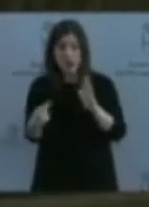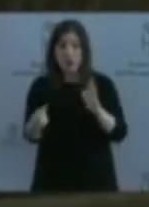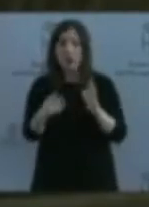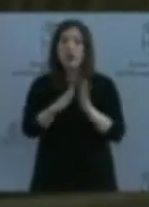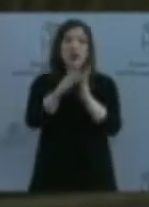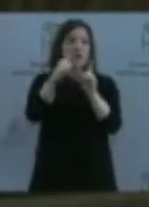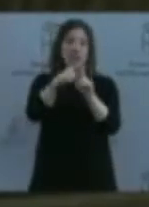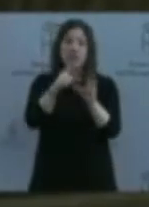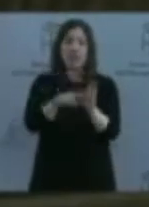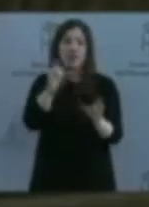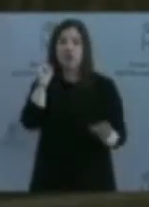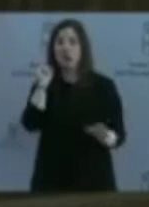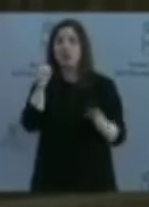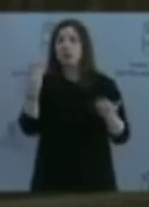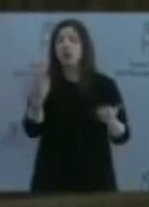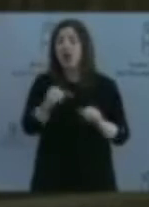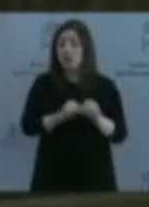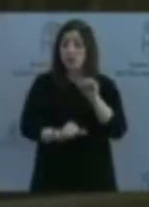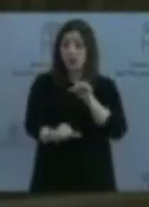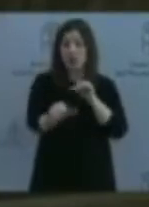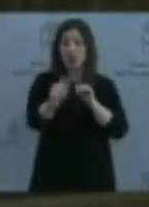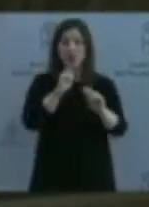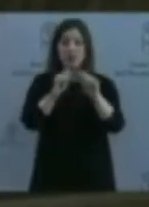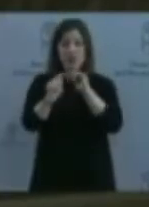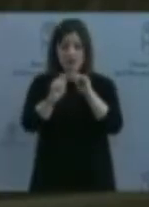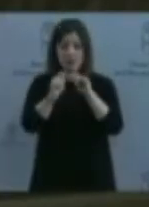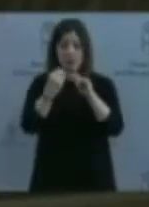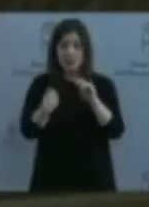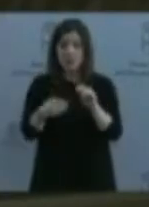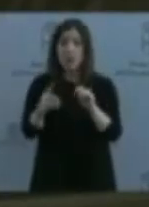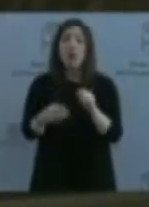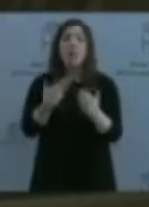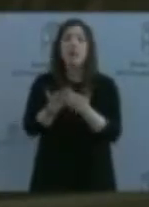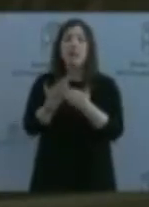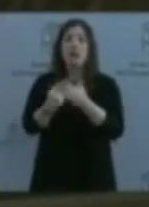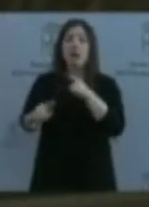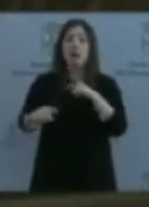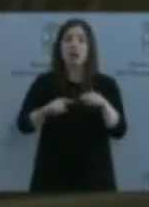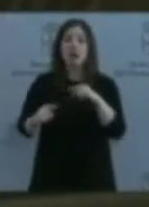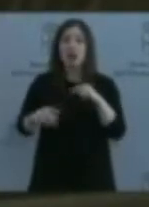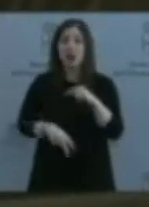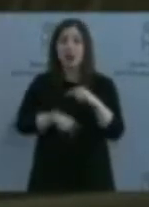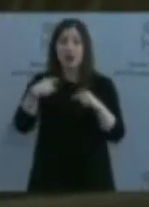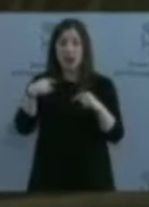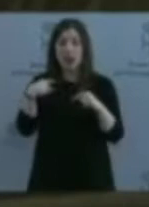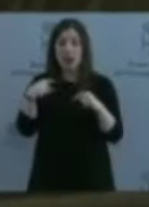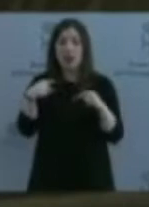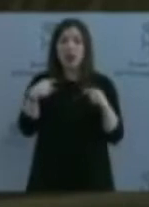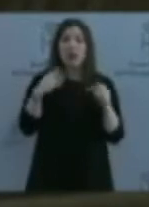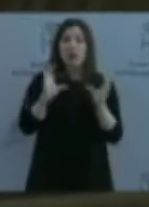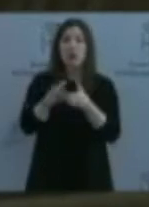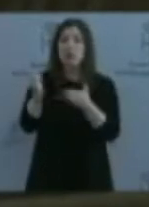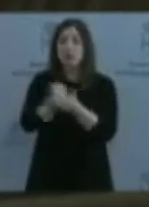de la entrevista citada y a petición del director general, el Grupo de Inmatriculaciones remitió una solicitud por escrito para que se